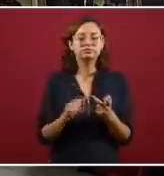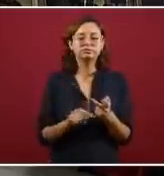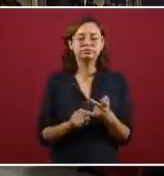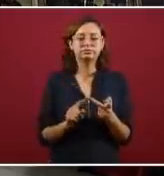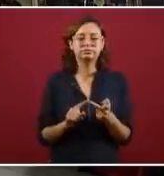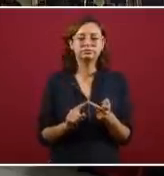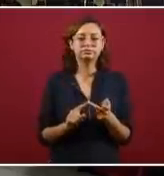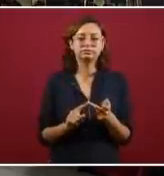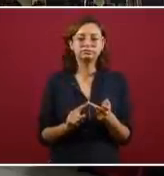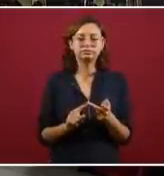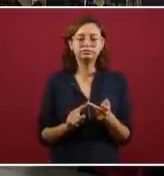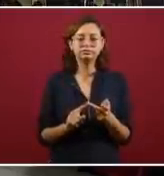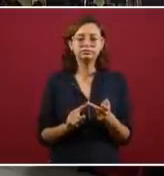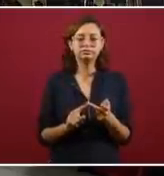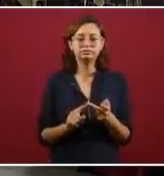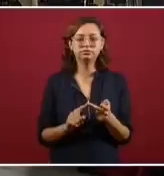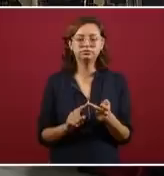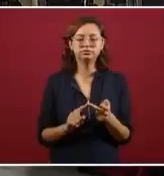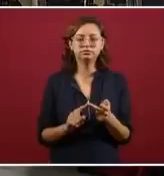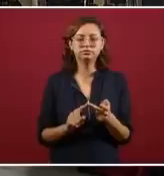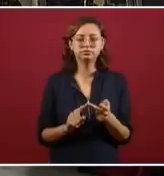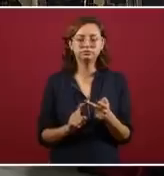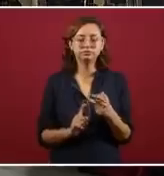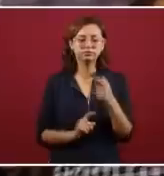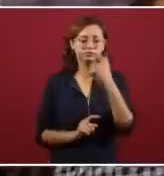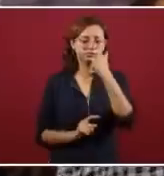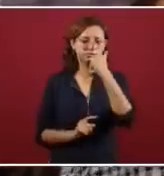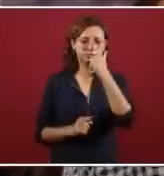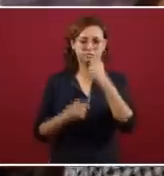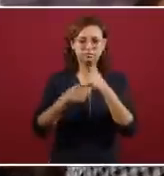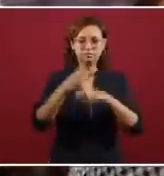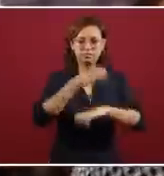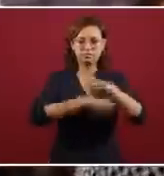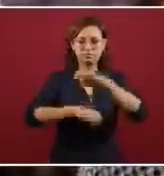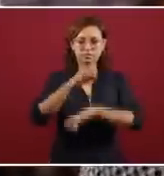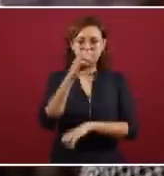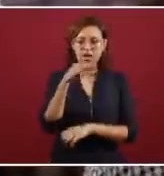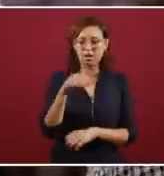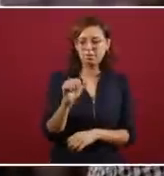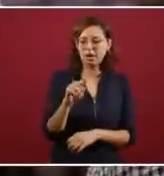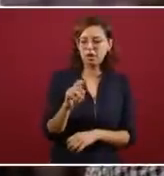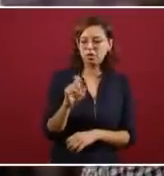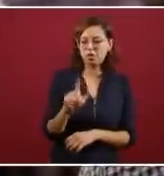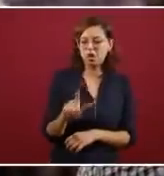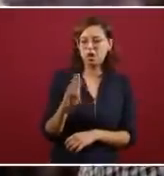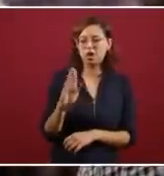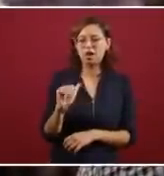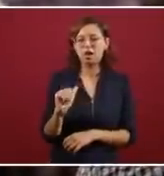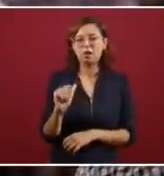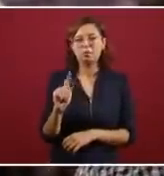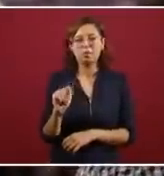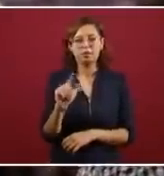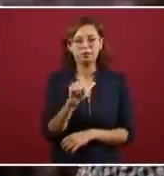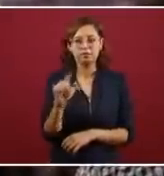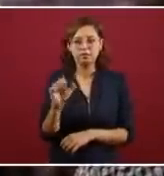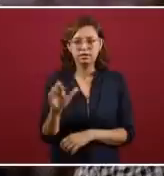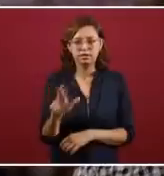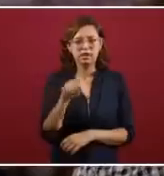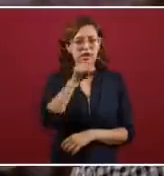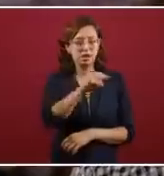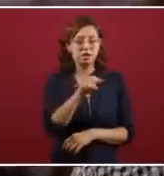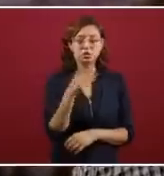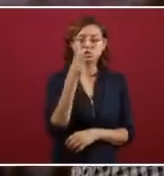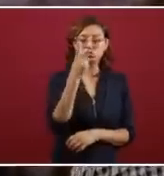no declaró Manuel Bartlett. Son 12 empresas que al parecer no estuvieron en su declaración